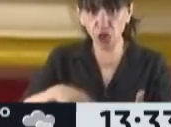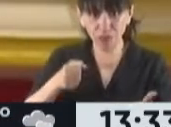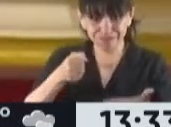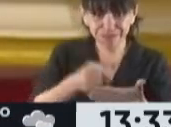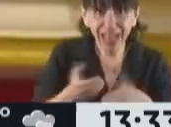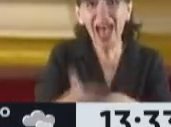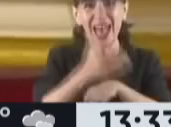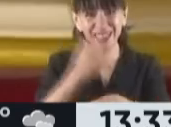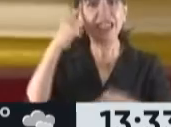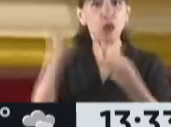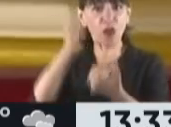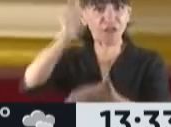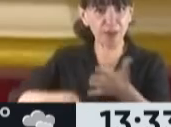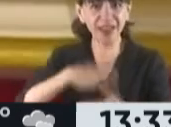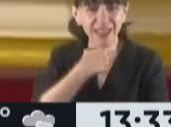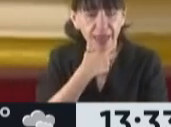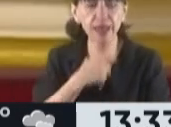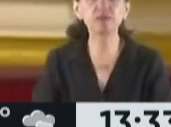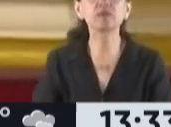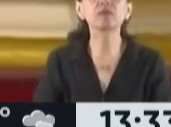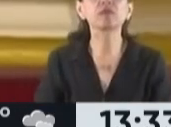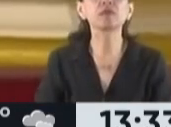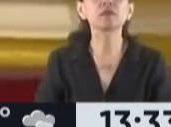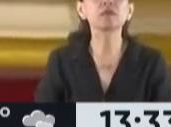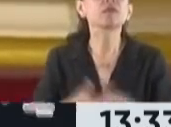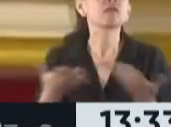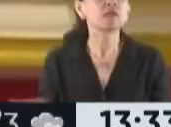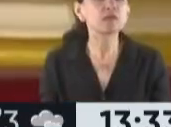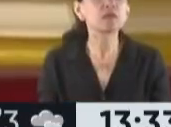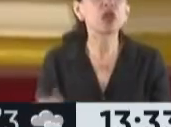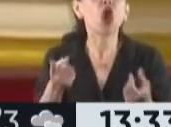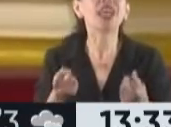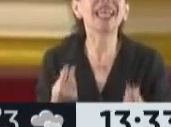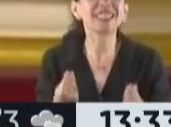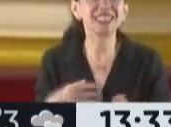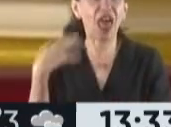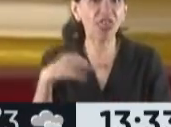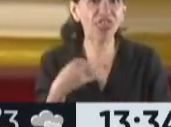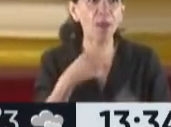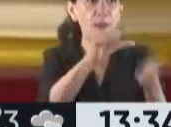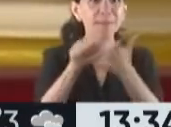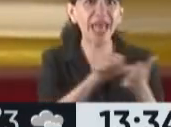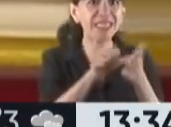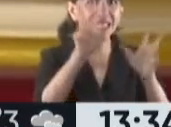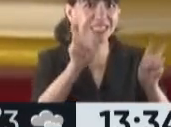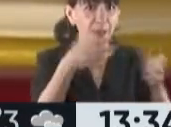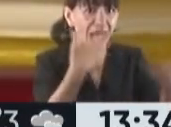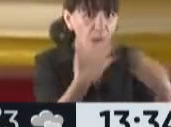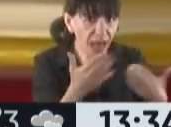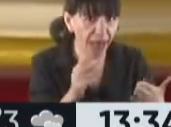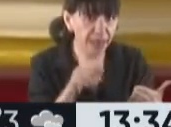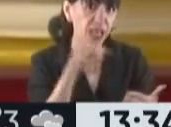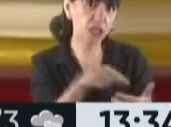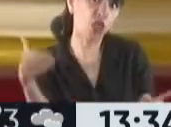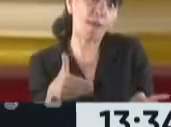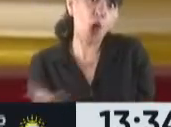principales en ese sentido? Digamos, si tiene que plantear a nivel regional, por ahí algunos temas, como usted decía, y eso justamente va a tardar y va a